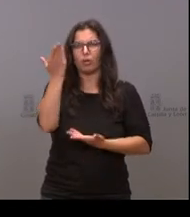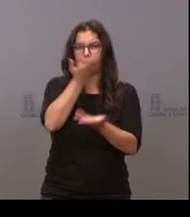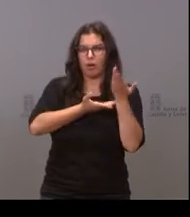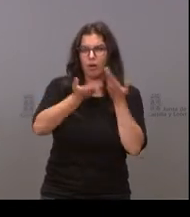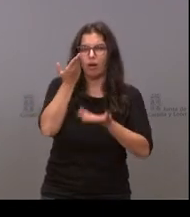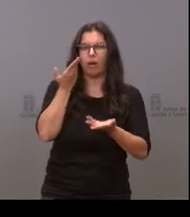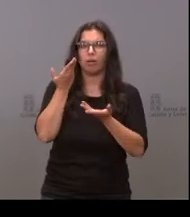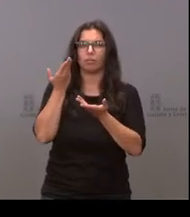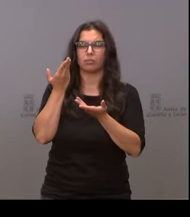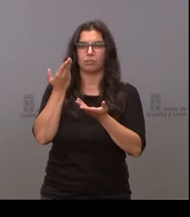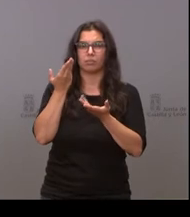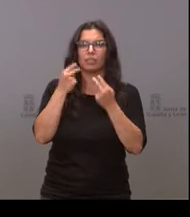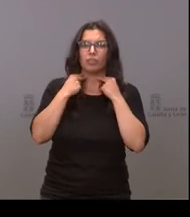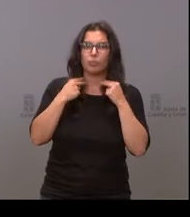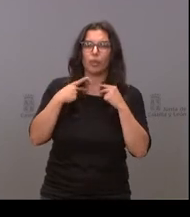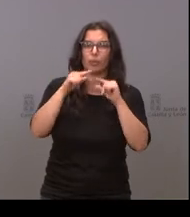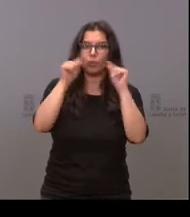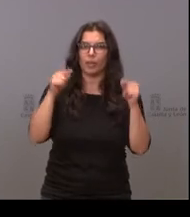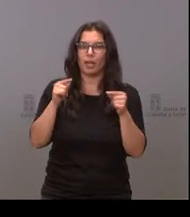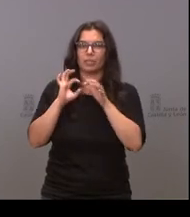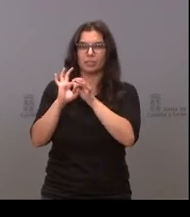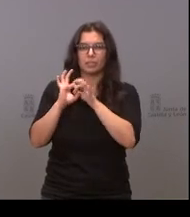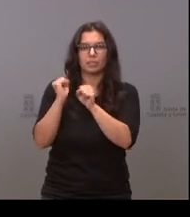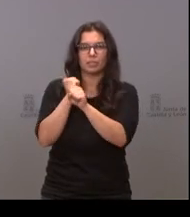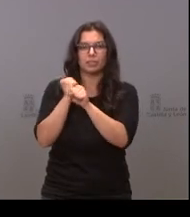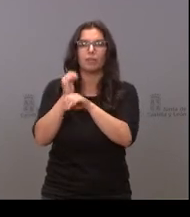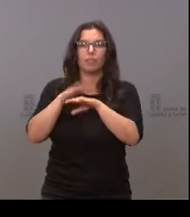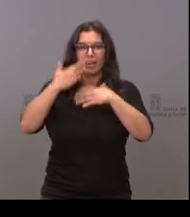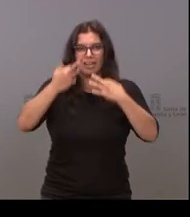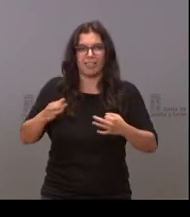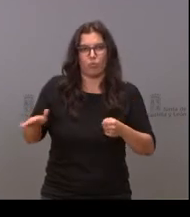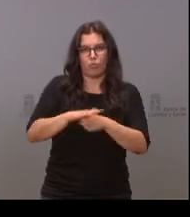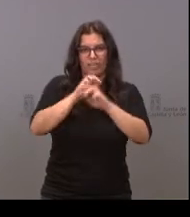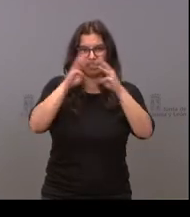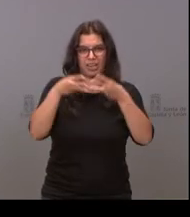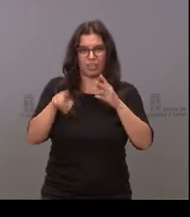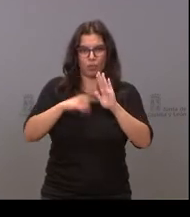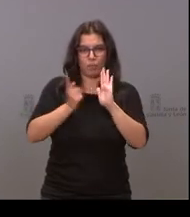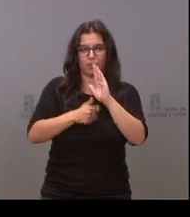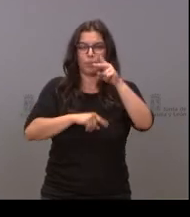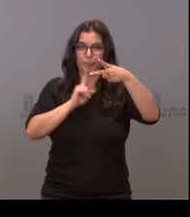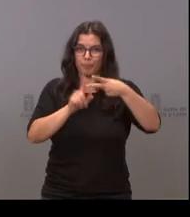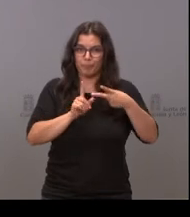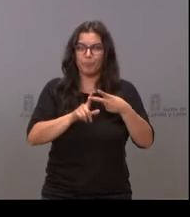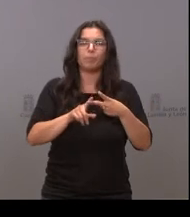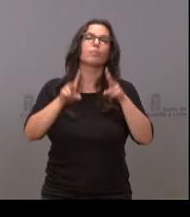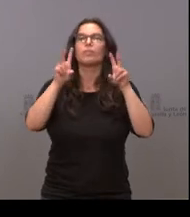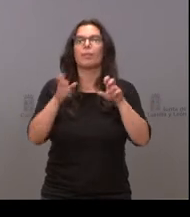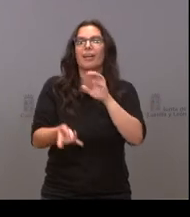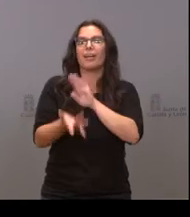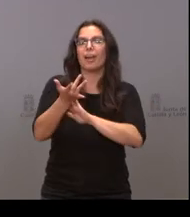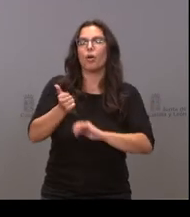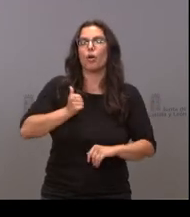de la mano de las diputaciones provinciales para que sea una realidad en segundo lugar la generación de oportunidades